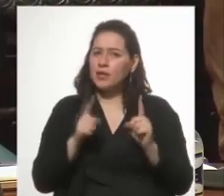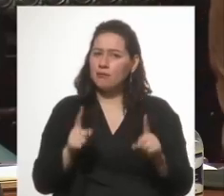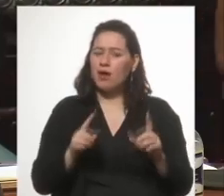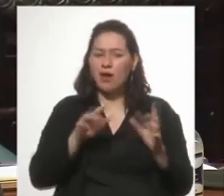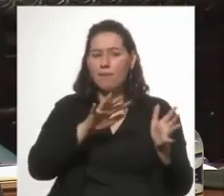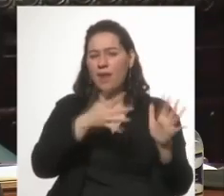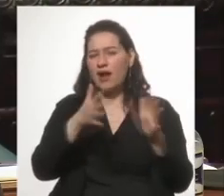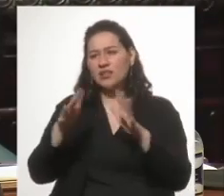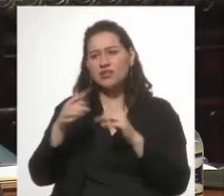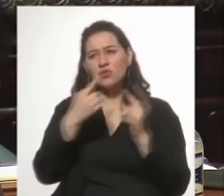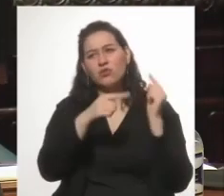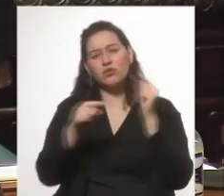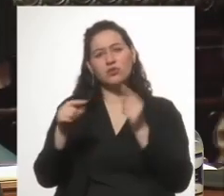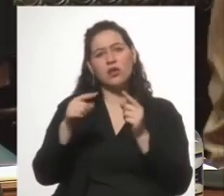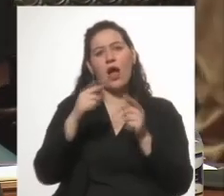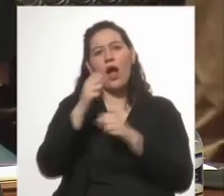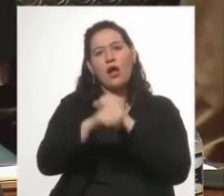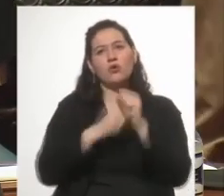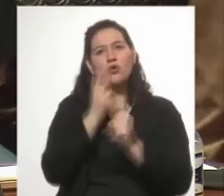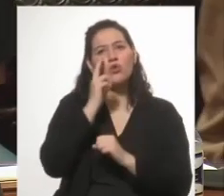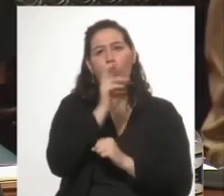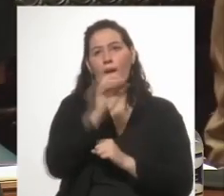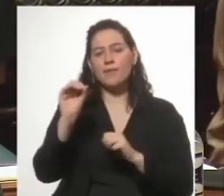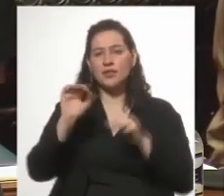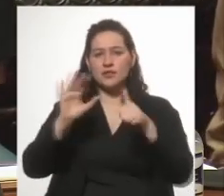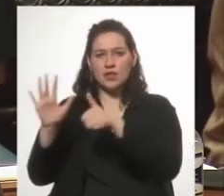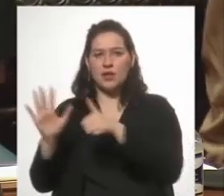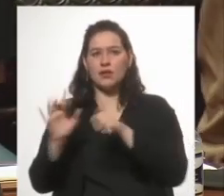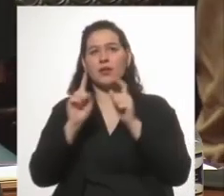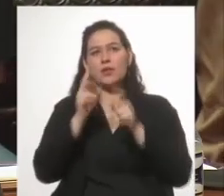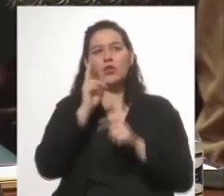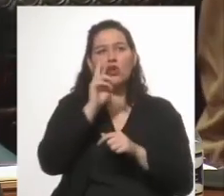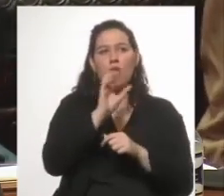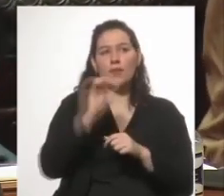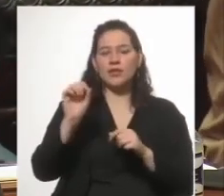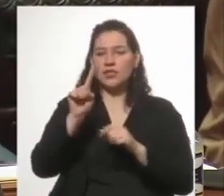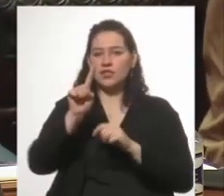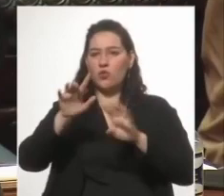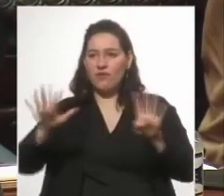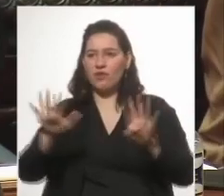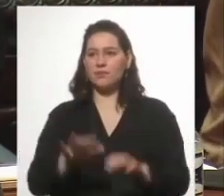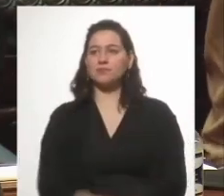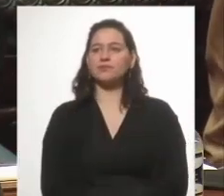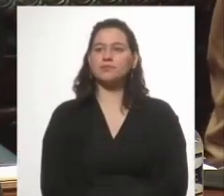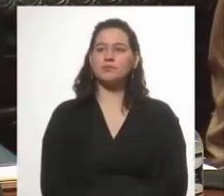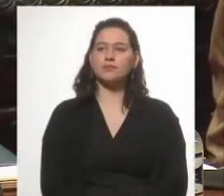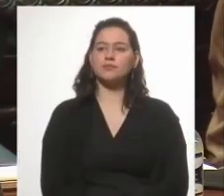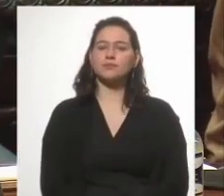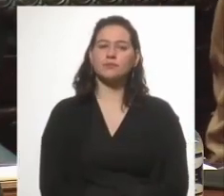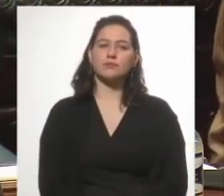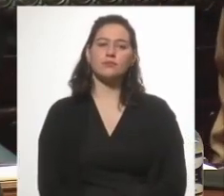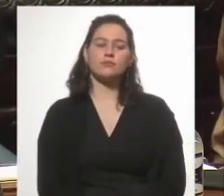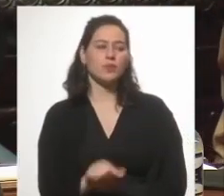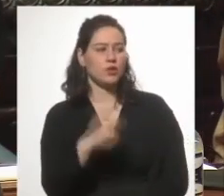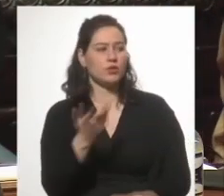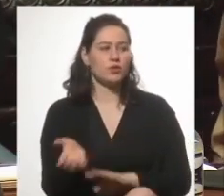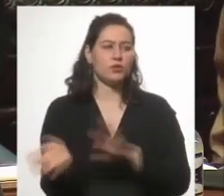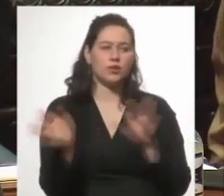análogos ocurridos en el 2006 y en el 2019. Por otro